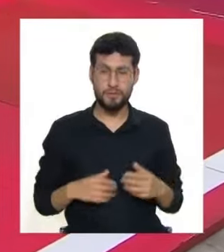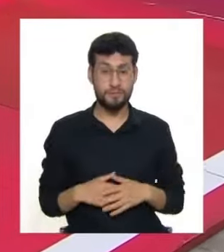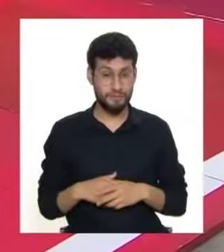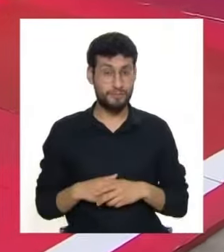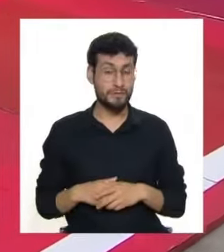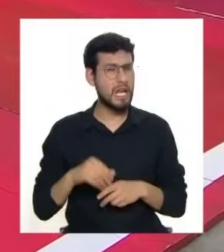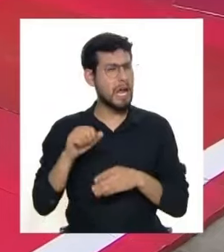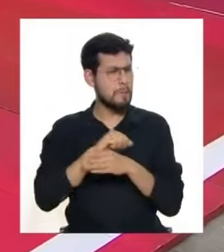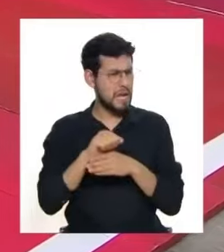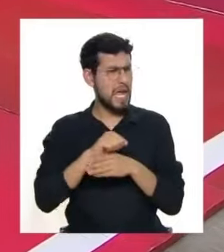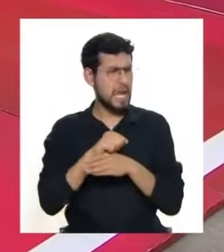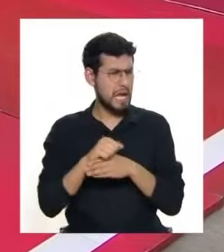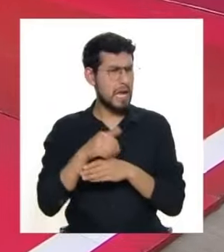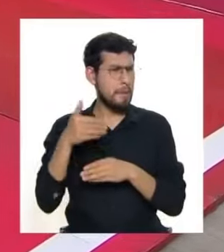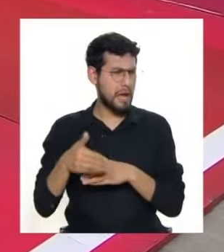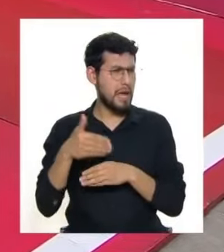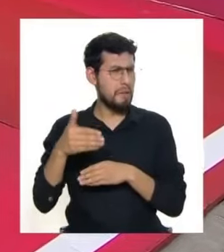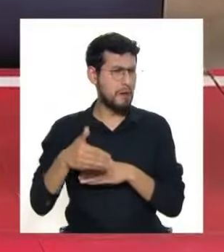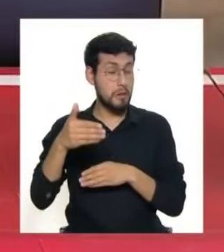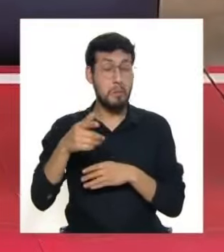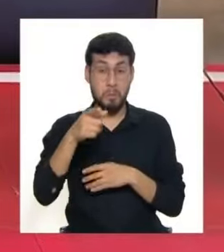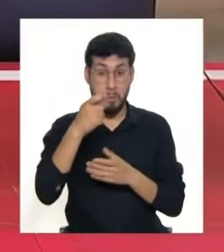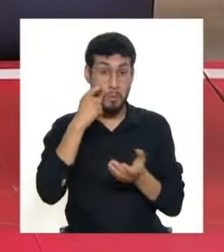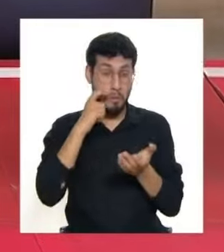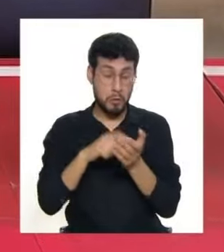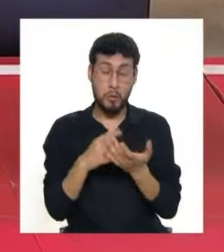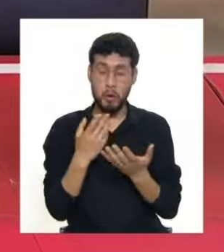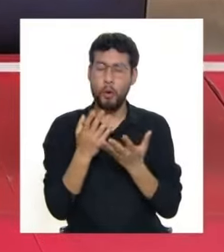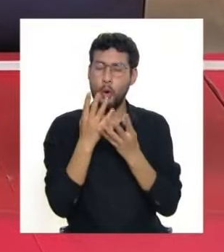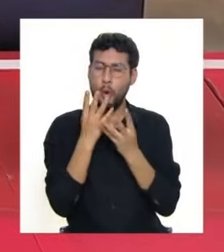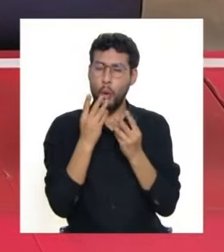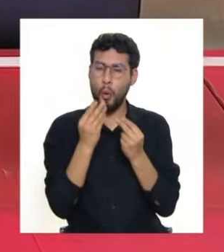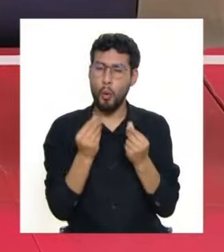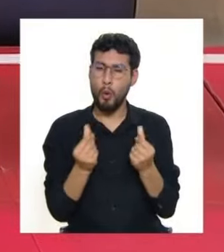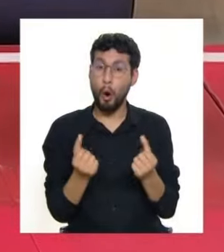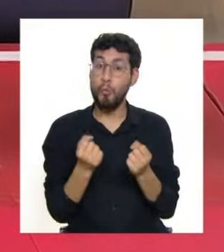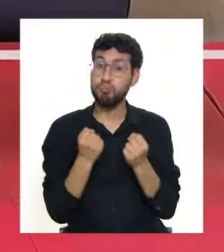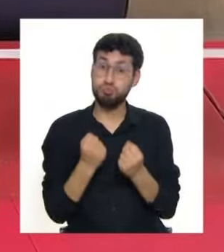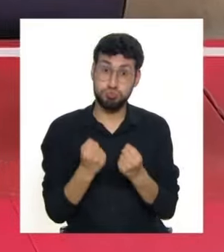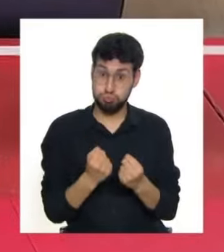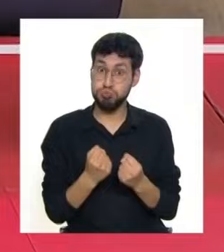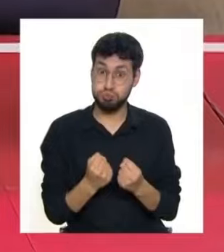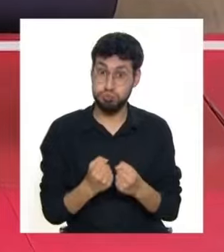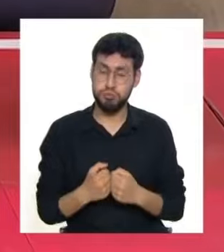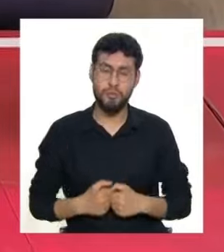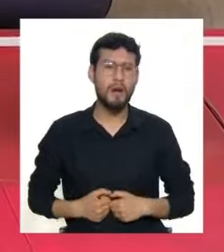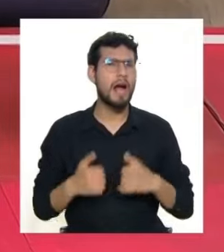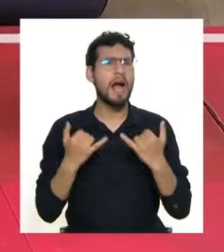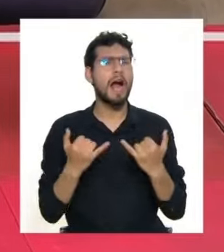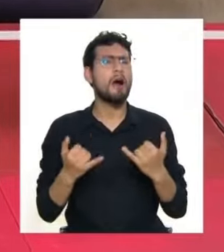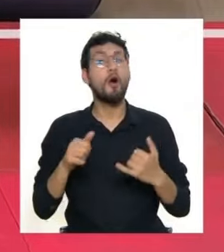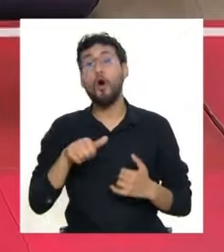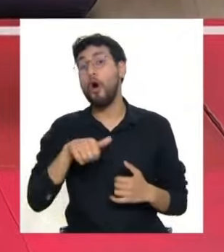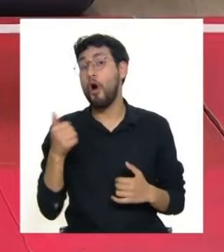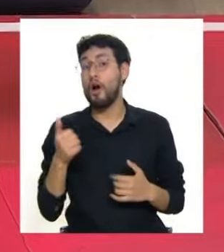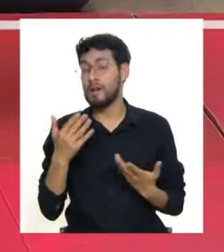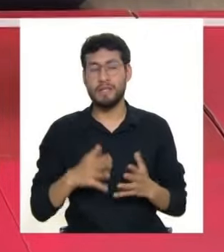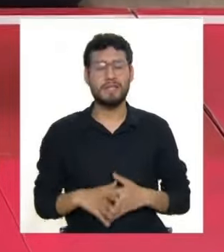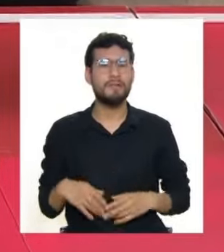Entonces, practícala varios minutos y vas a ver, los beneficios son poderosos. Y vamos a ir a una posición más, que